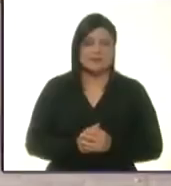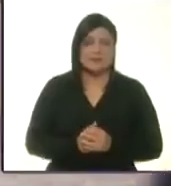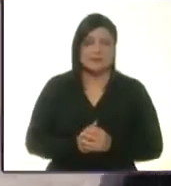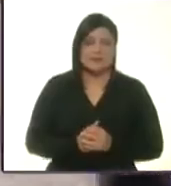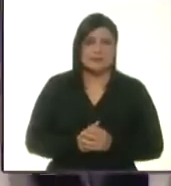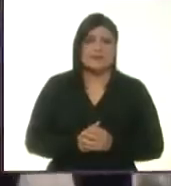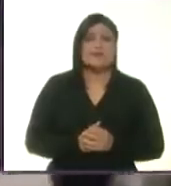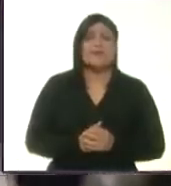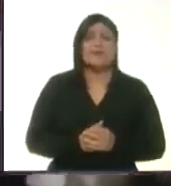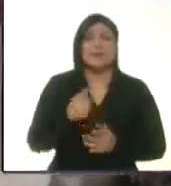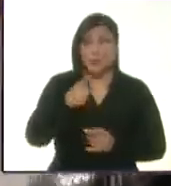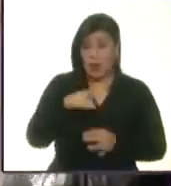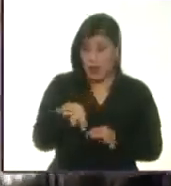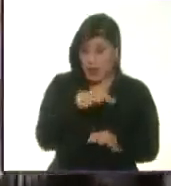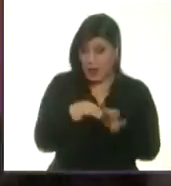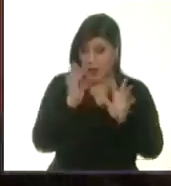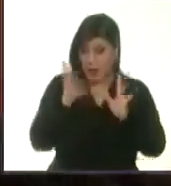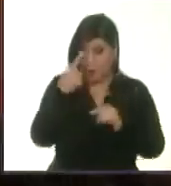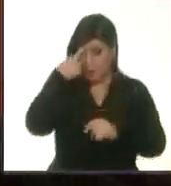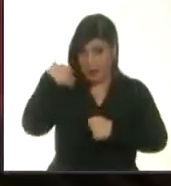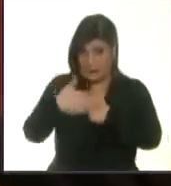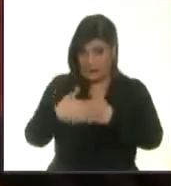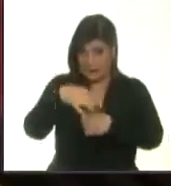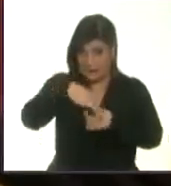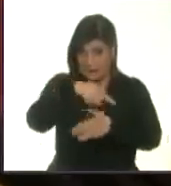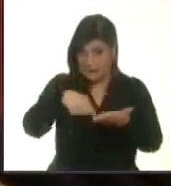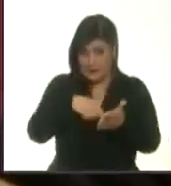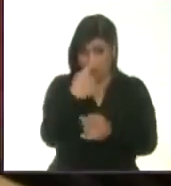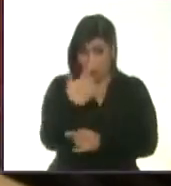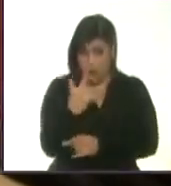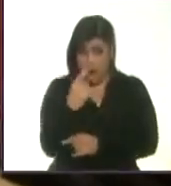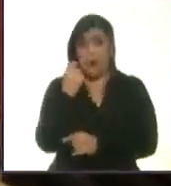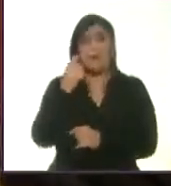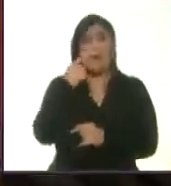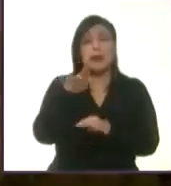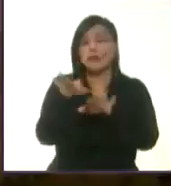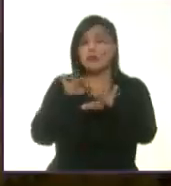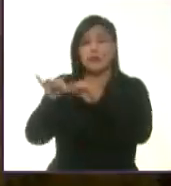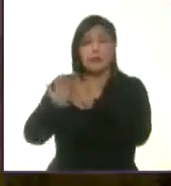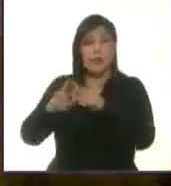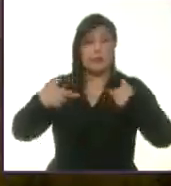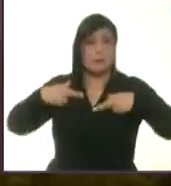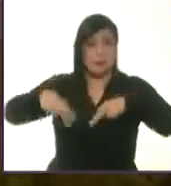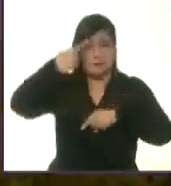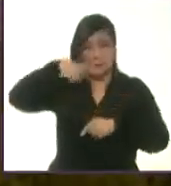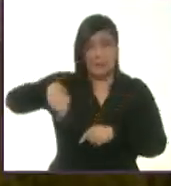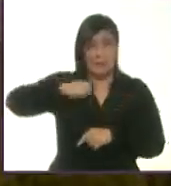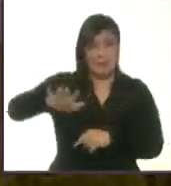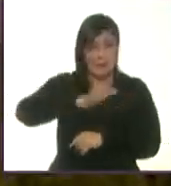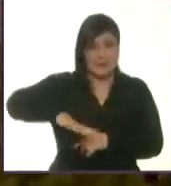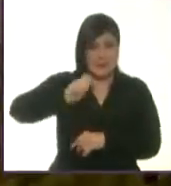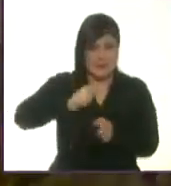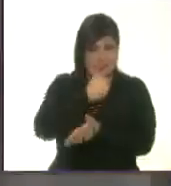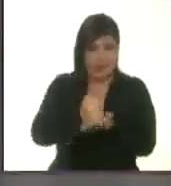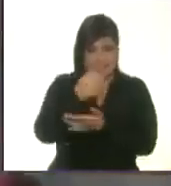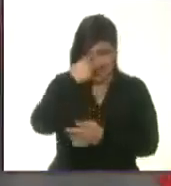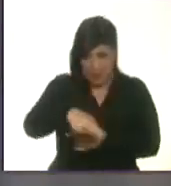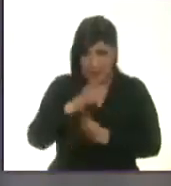estás listo para votar el primero de julio y elegir a los representantes populares en la ciudad de mexico